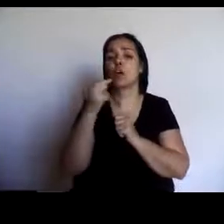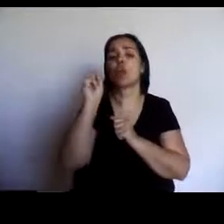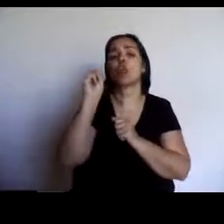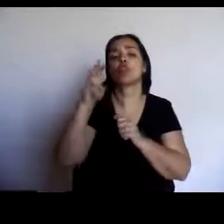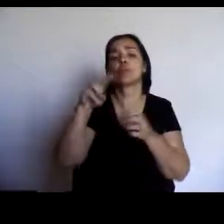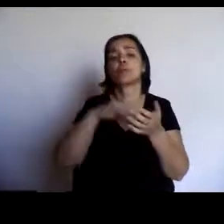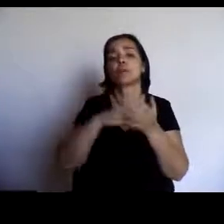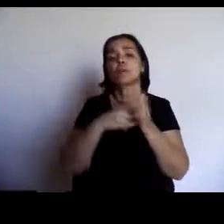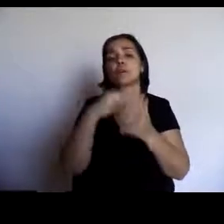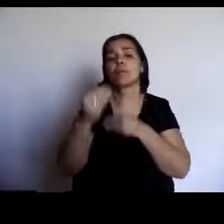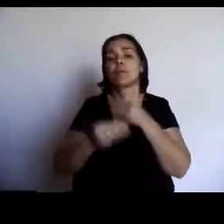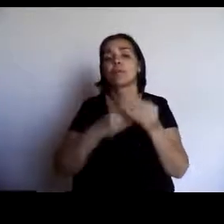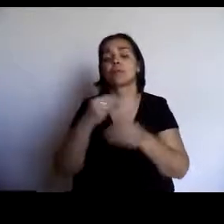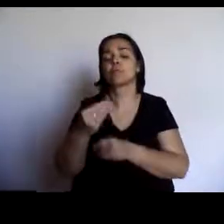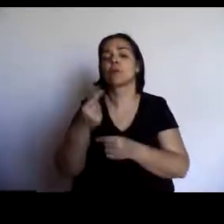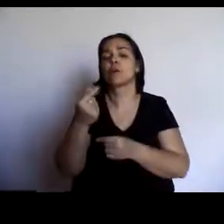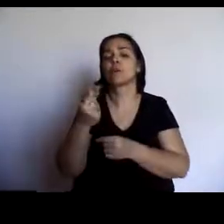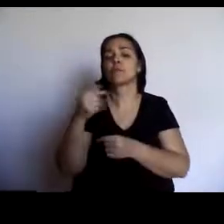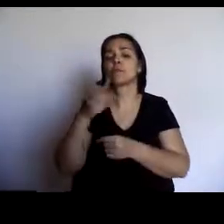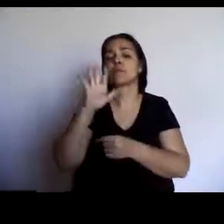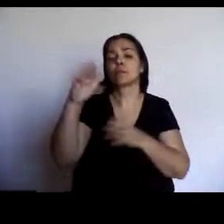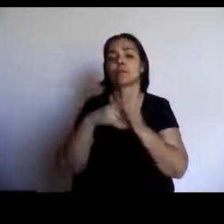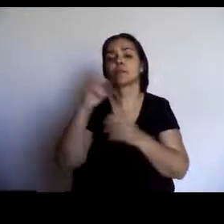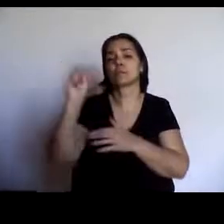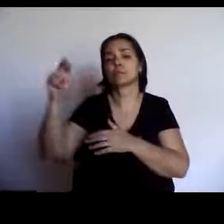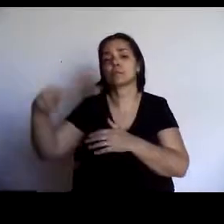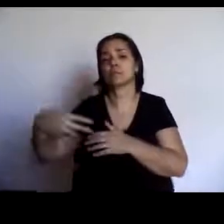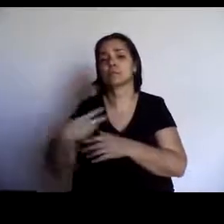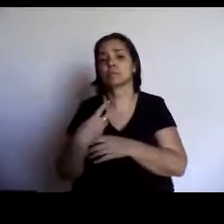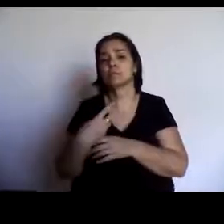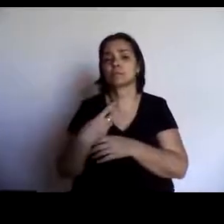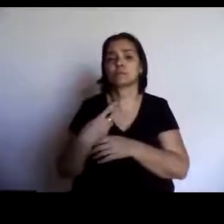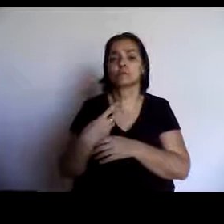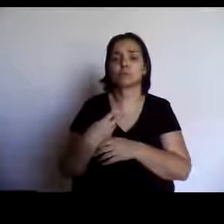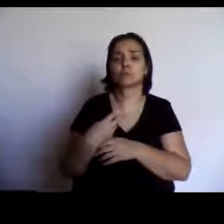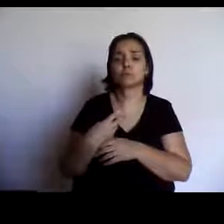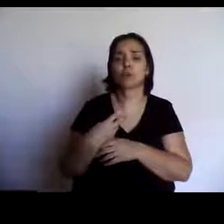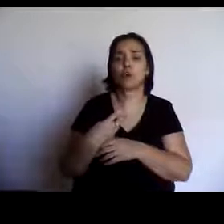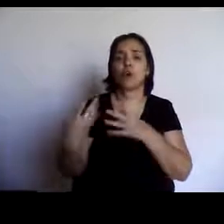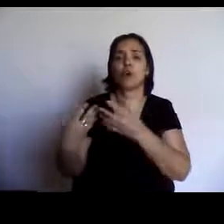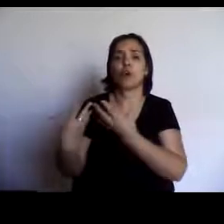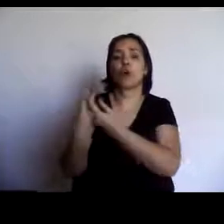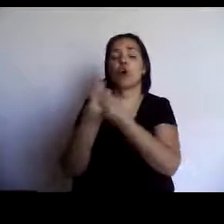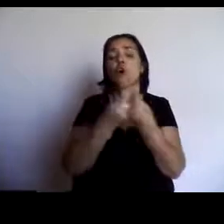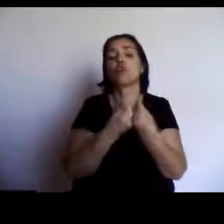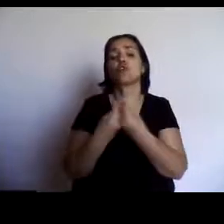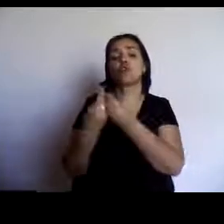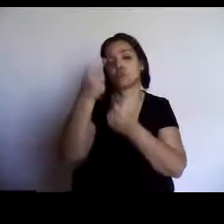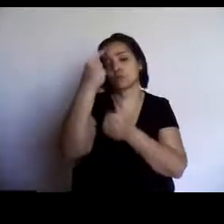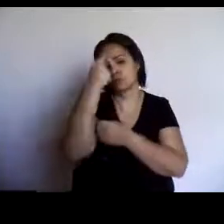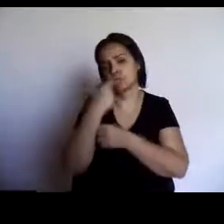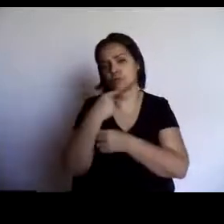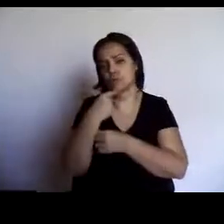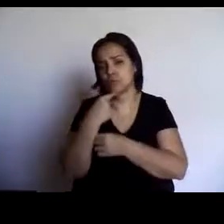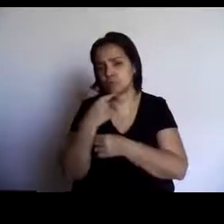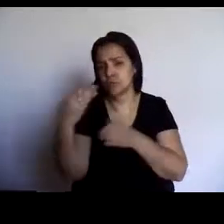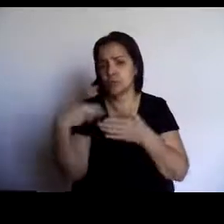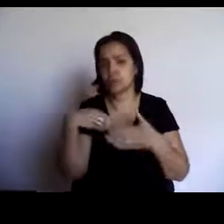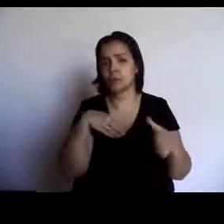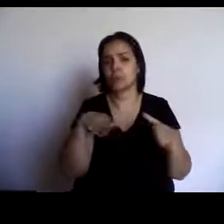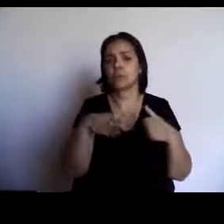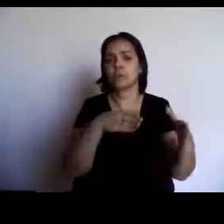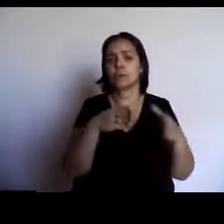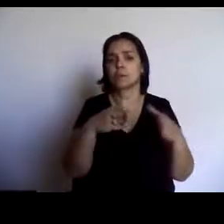de 5 millones de cooperación transfronteriza con Portugal. El de Rutas y Desarrollo Cultural del Lago